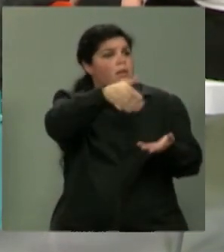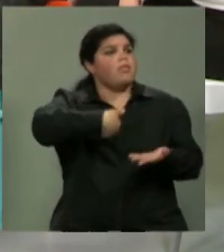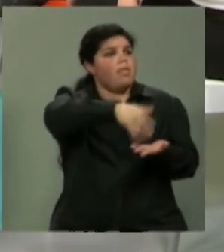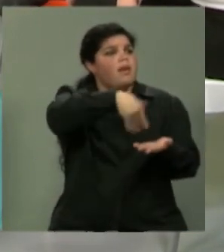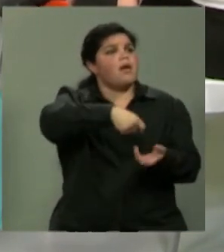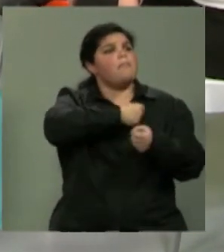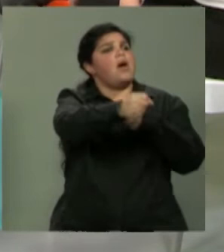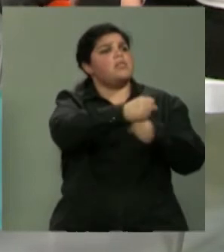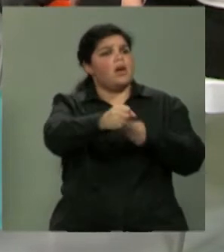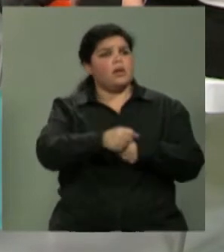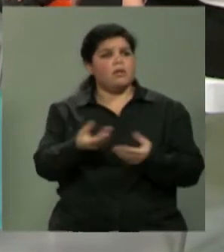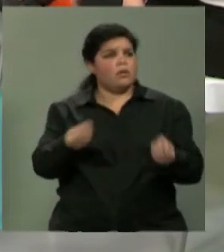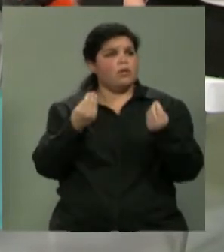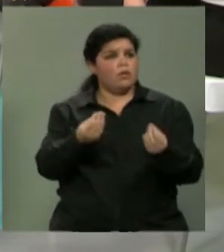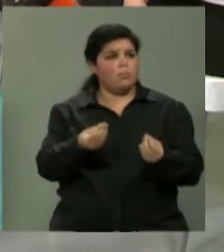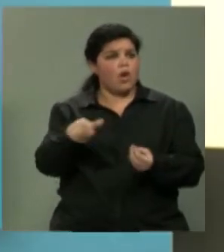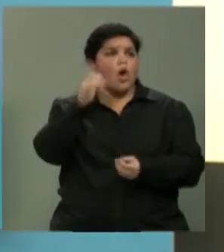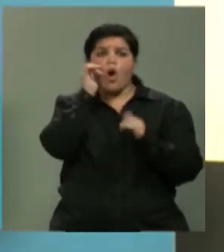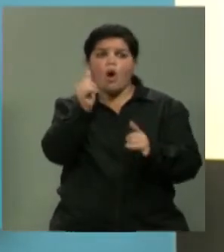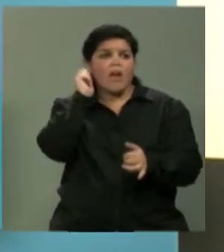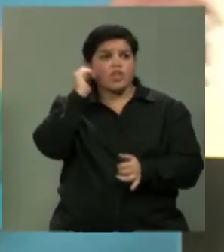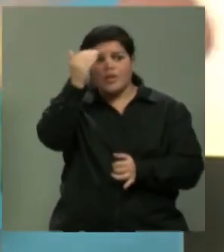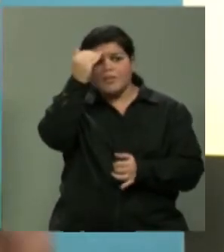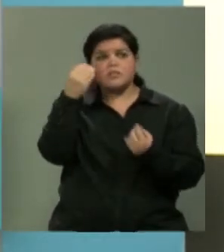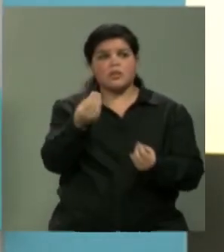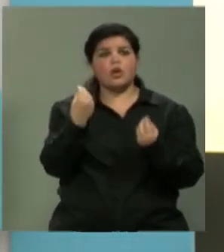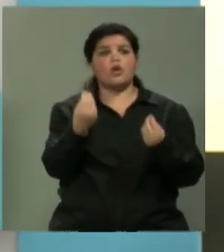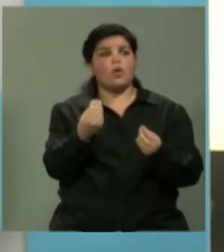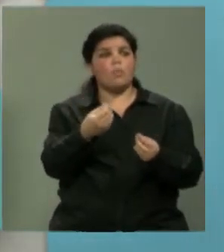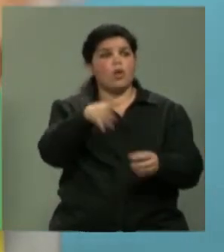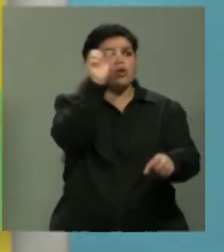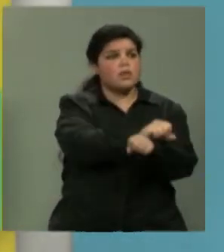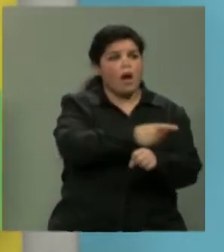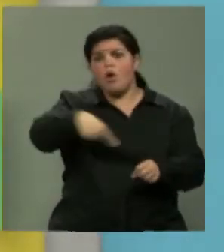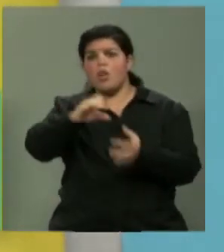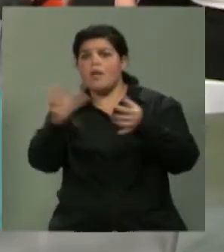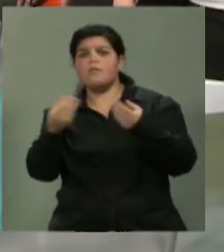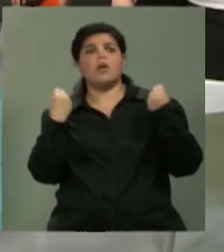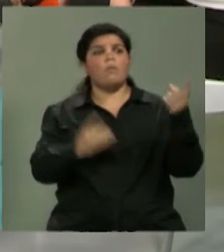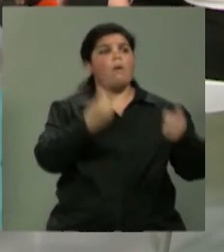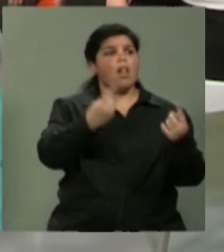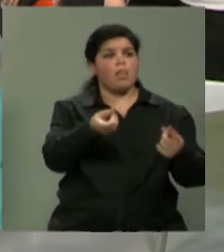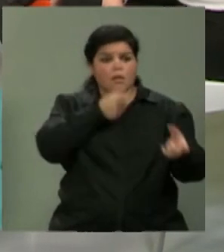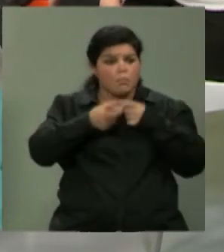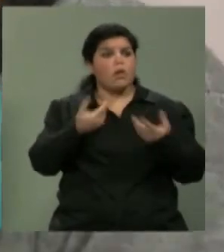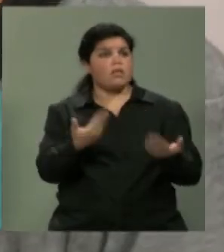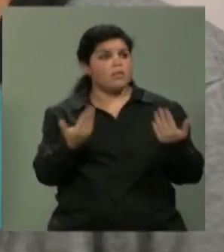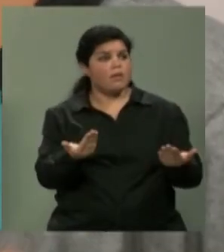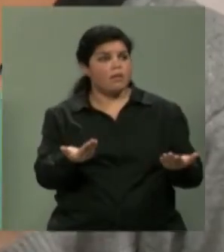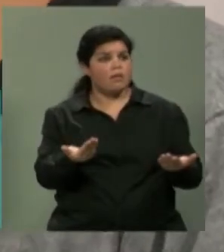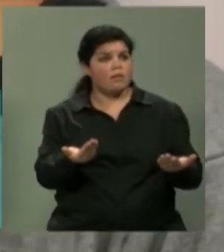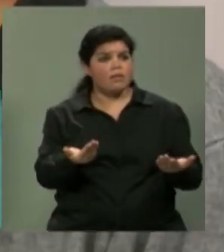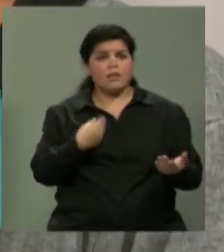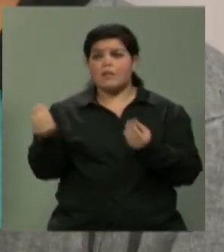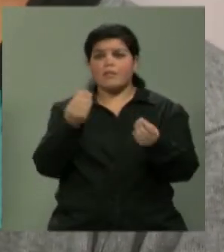jóvenes. Pregunta concreta. Son jóvenes. Joven, Pero 15 no años, entiendo, mata por eso. gente. ¿Lo encerrado o lo dejás afuera? ¿Qué hacemos? Respuesta. No me contestan. No, ¿Qué hacemos con ese No,